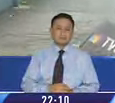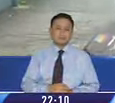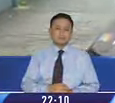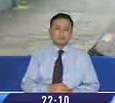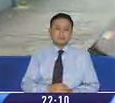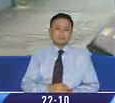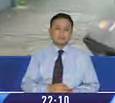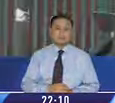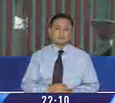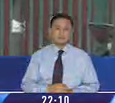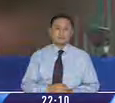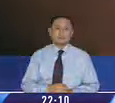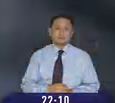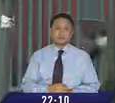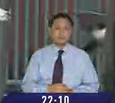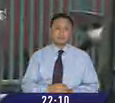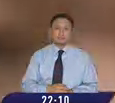al pendiente de eso.